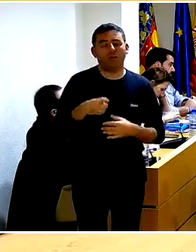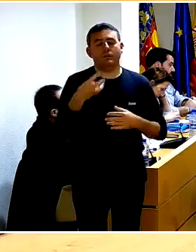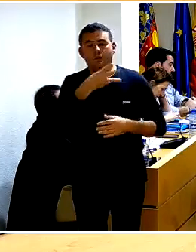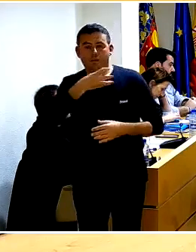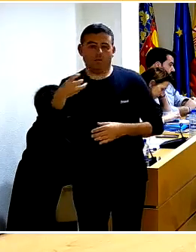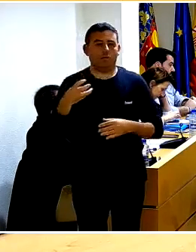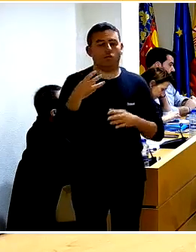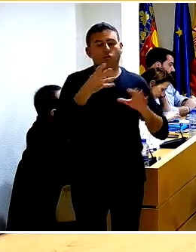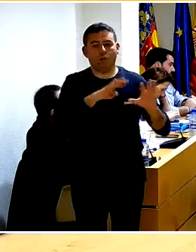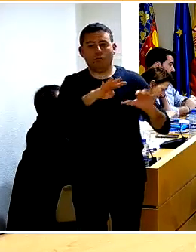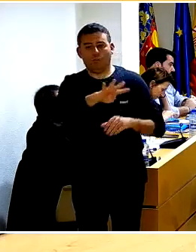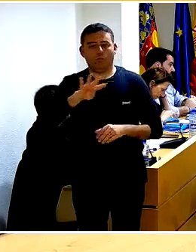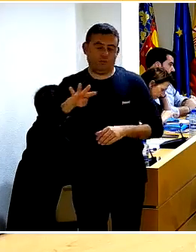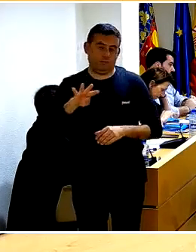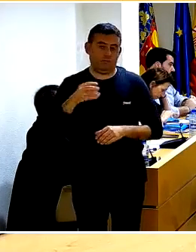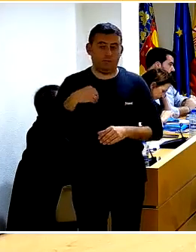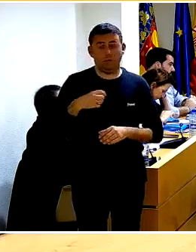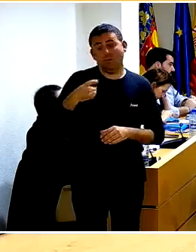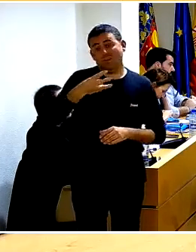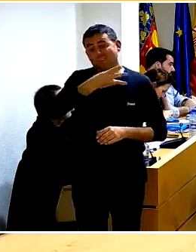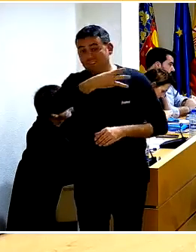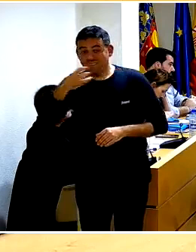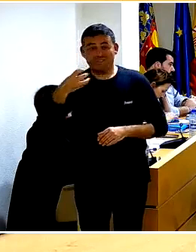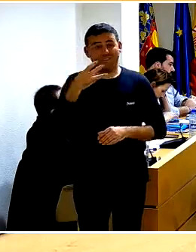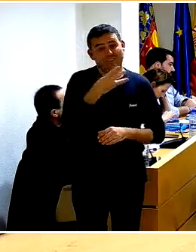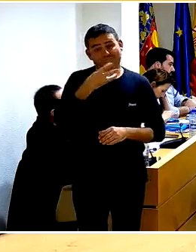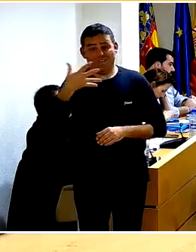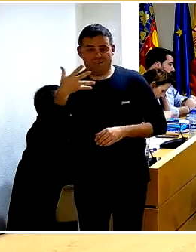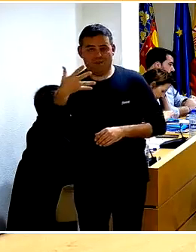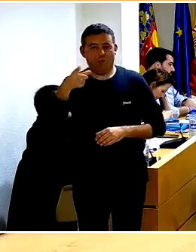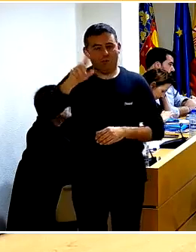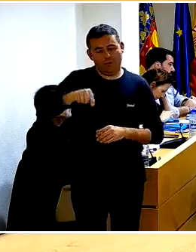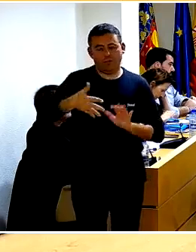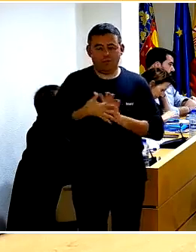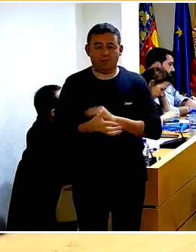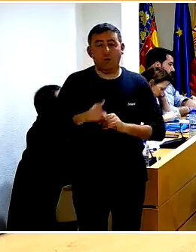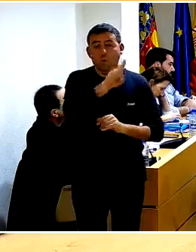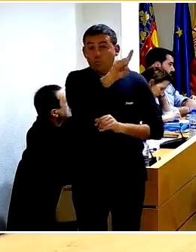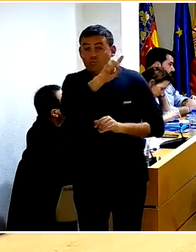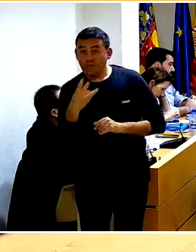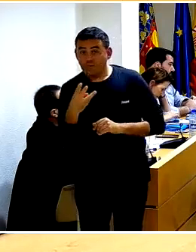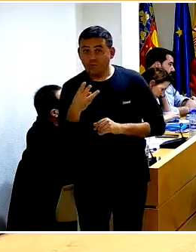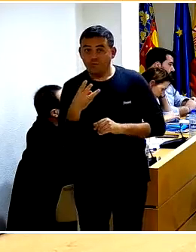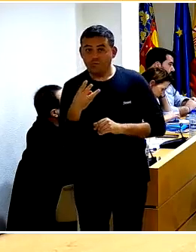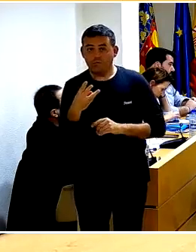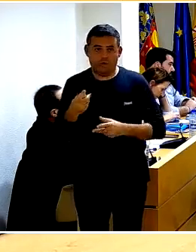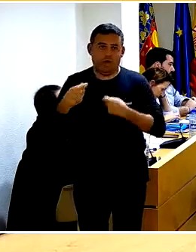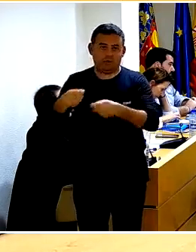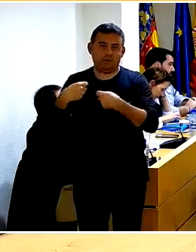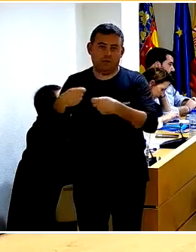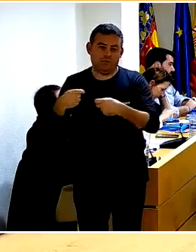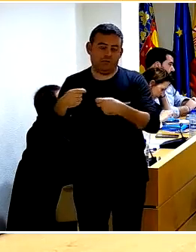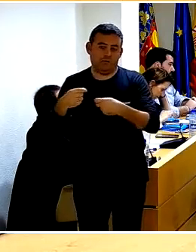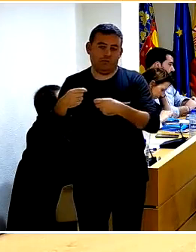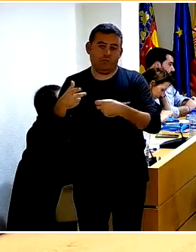109.434,89 de un presupuesto de 335.000? No es la mitad, es un tercio. Pero ese dato no es mío. Yo no sé, me dice, espere usted a los meses